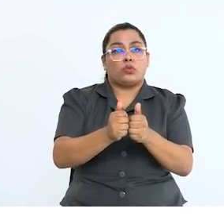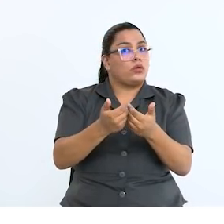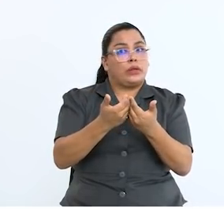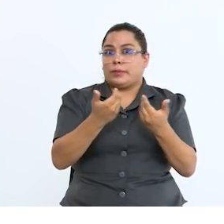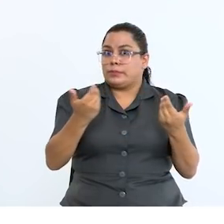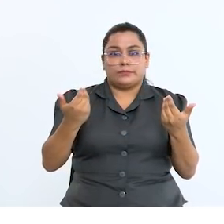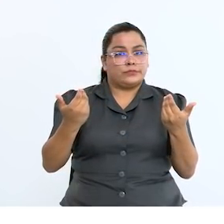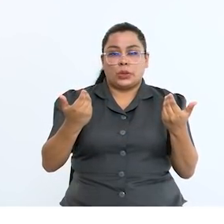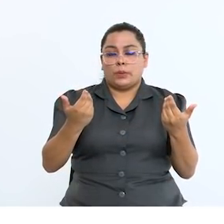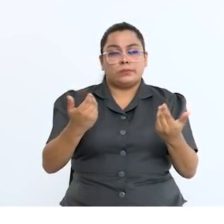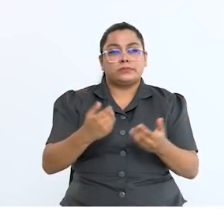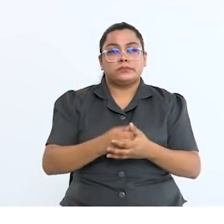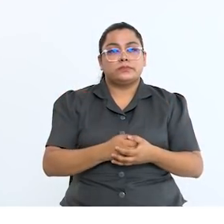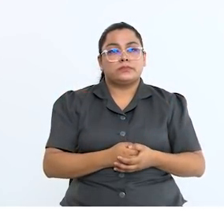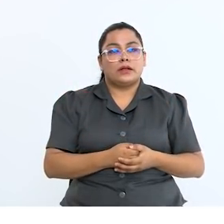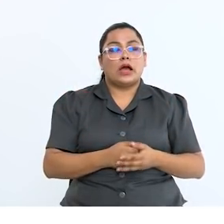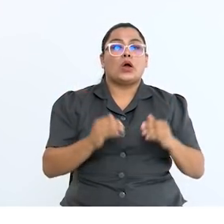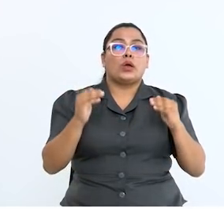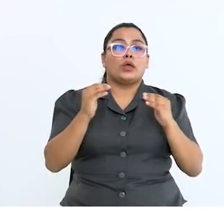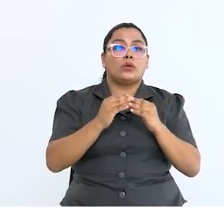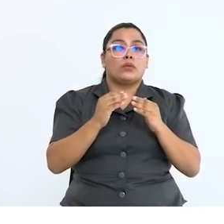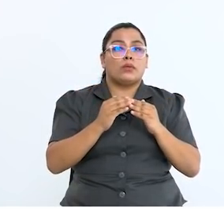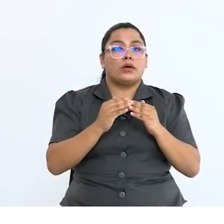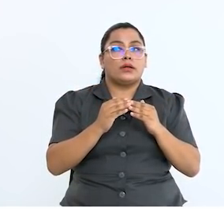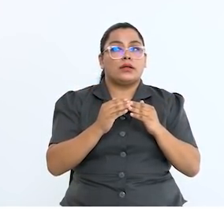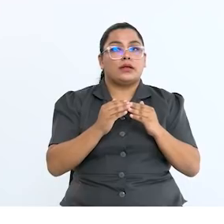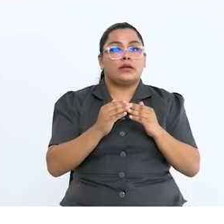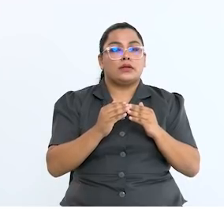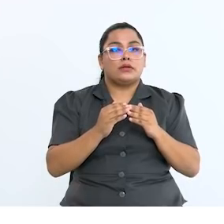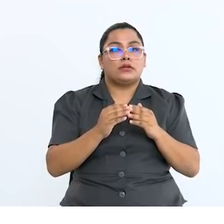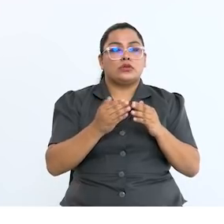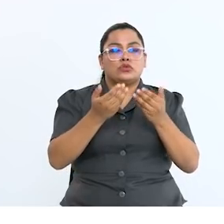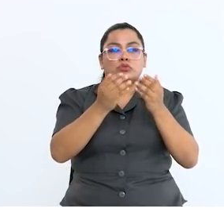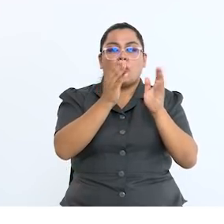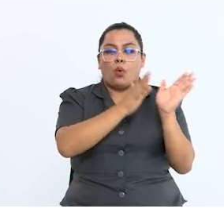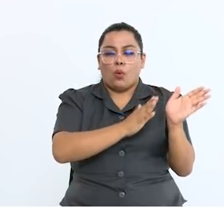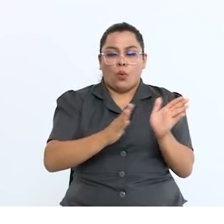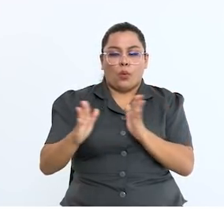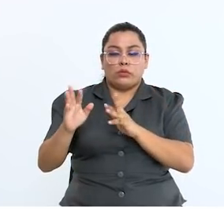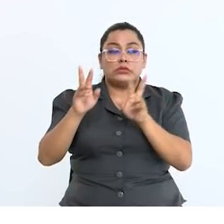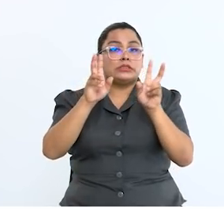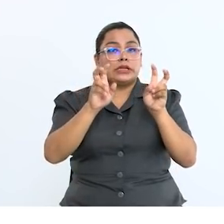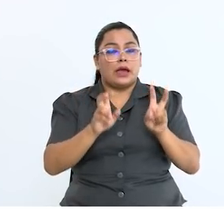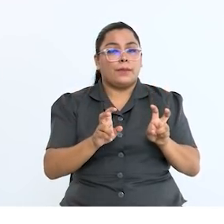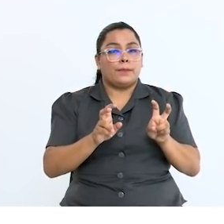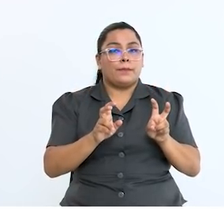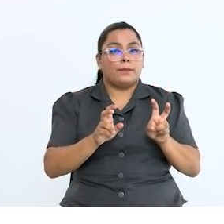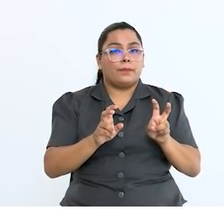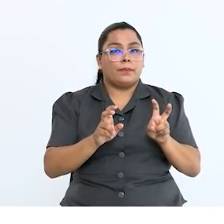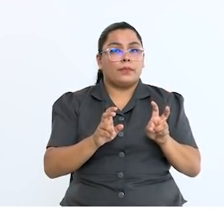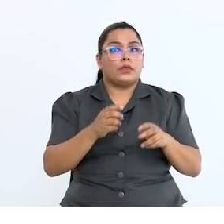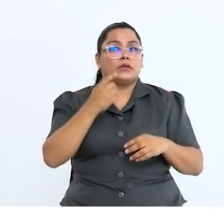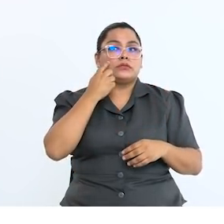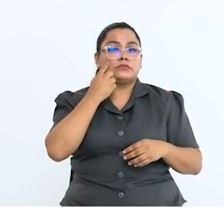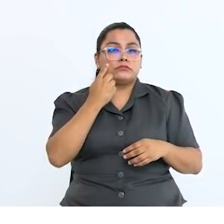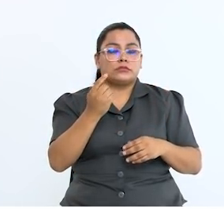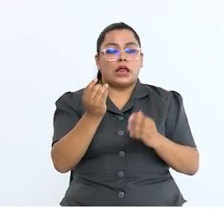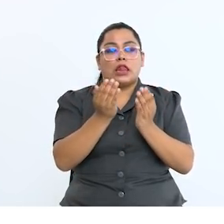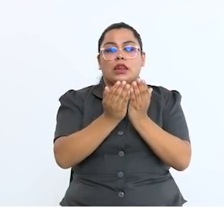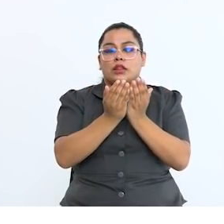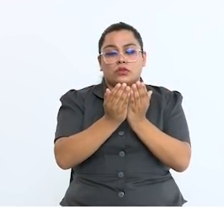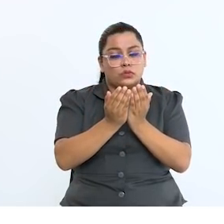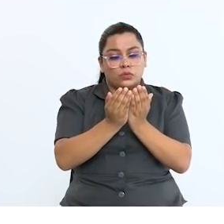conjunta, no de manera aislada. Además, hay una redistribución de contenidos. Se